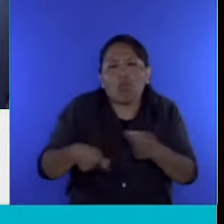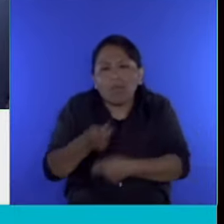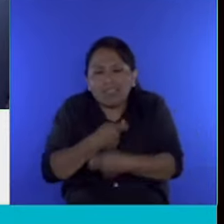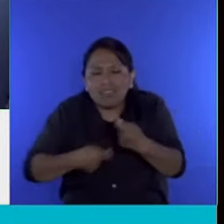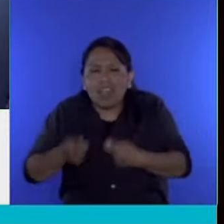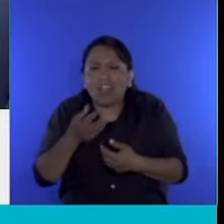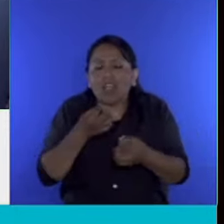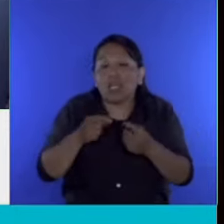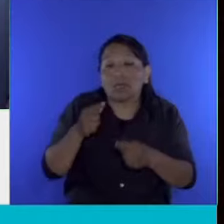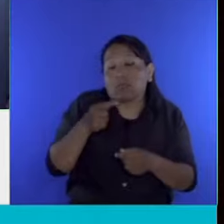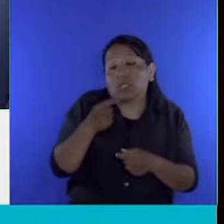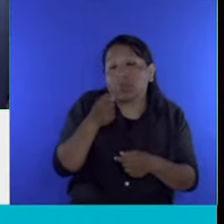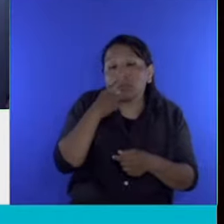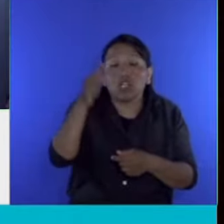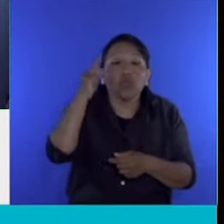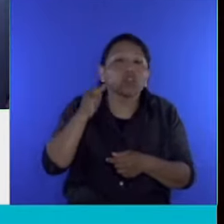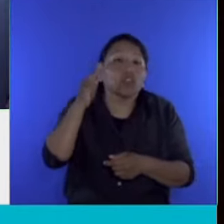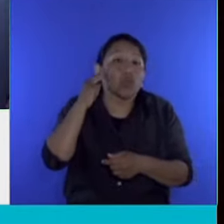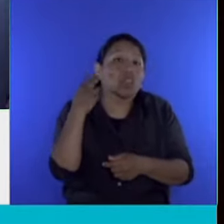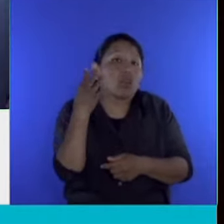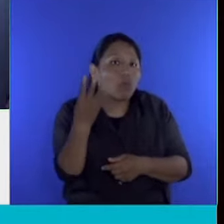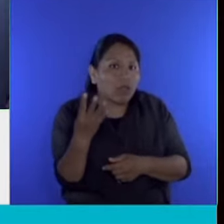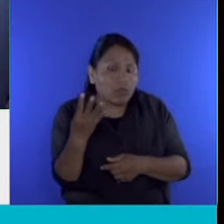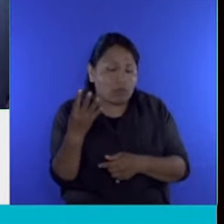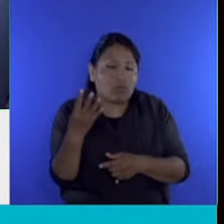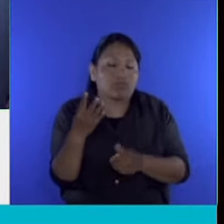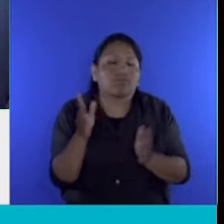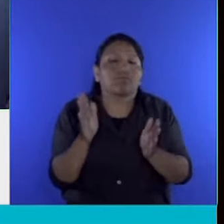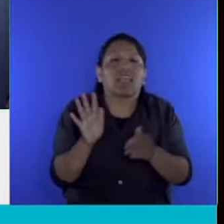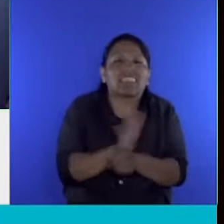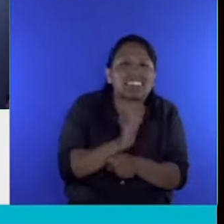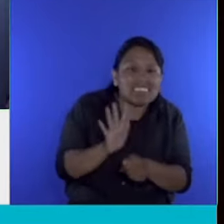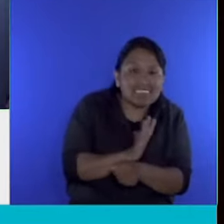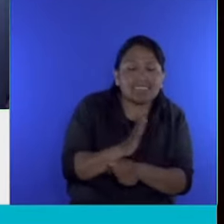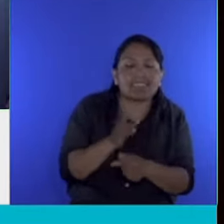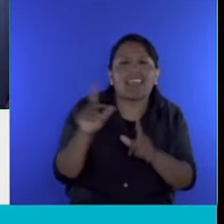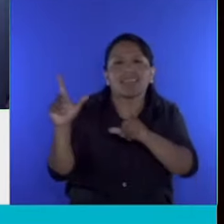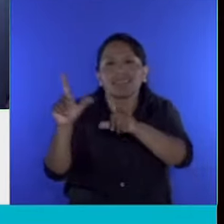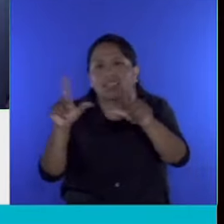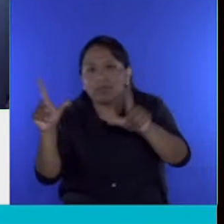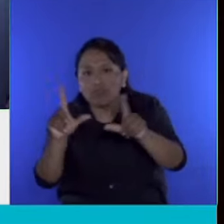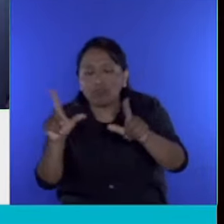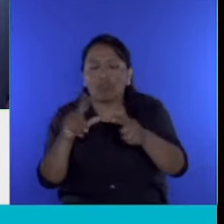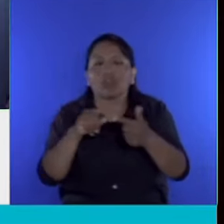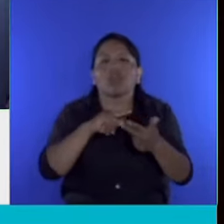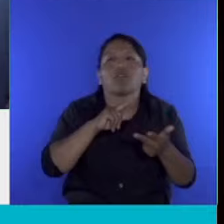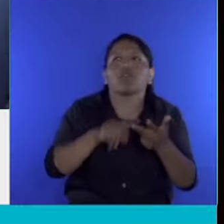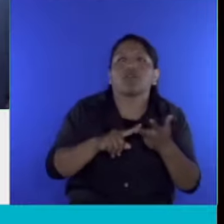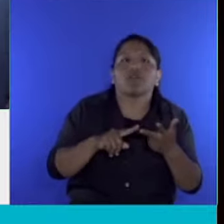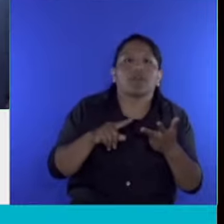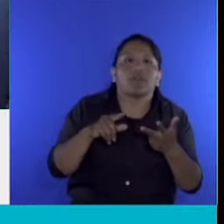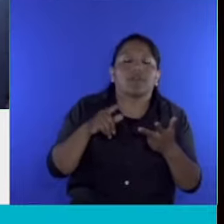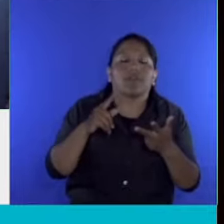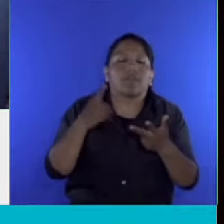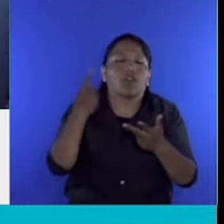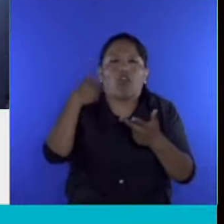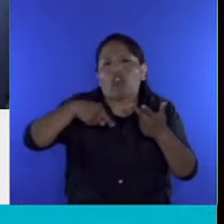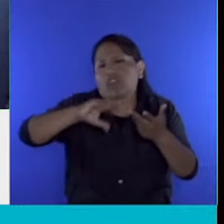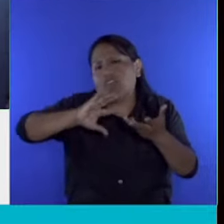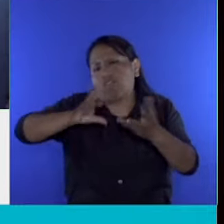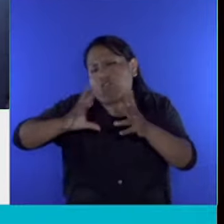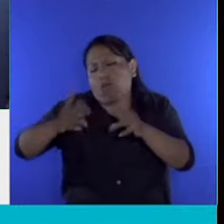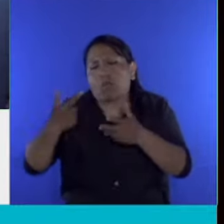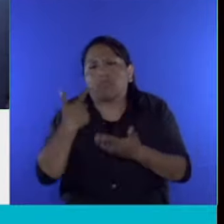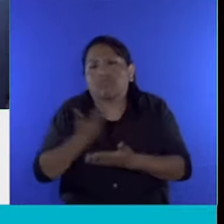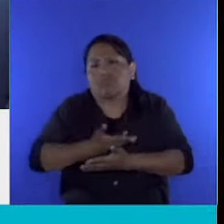en 1994 estamos hablando de cine estamos hablando de televisión estamos hablando de otras formas de